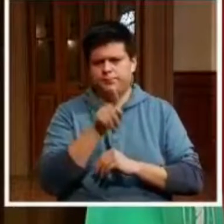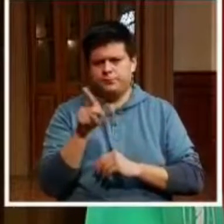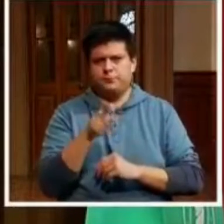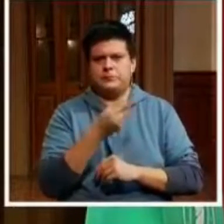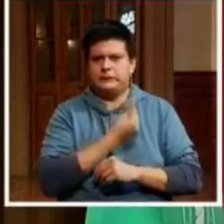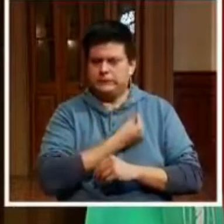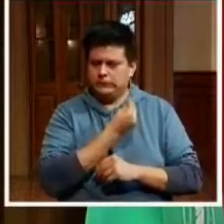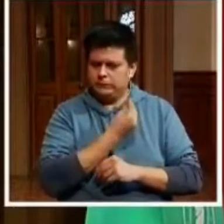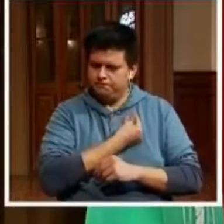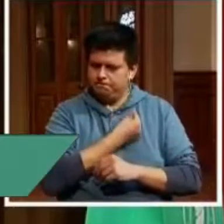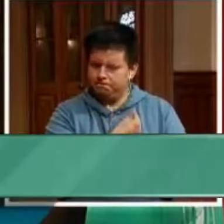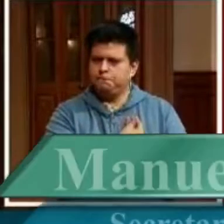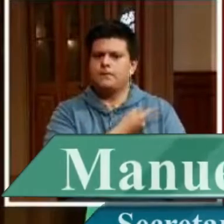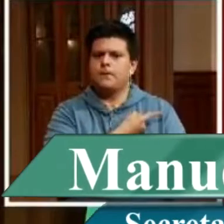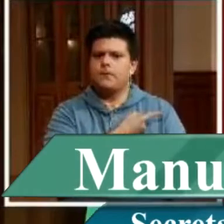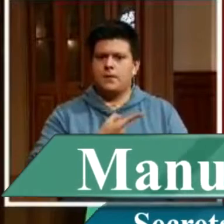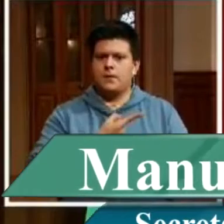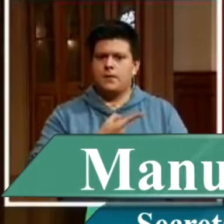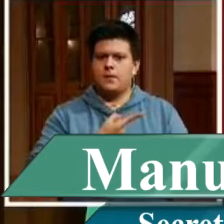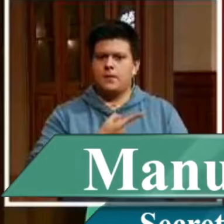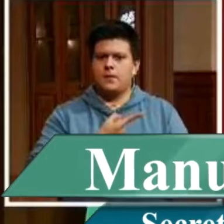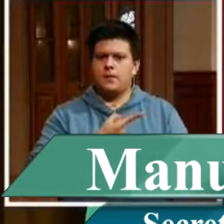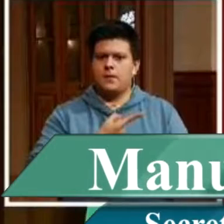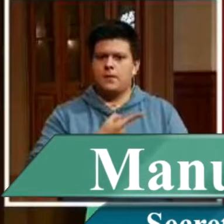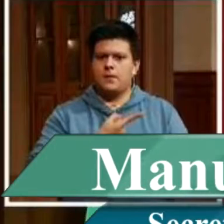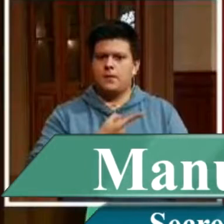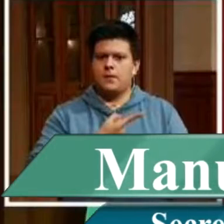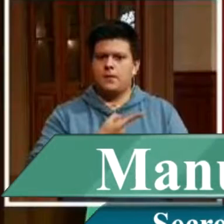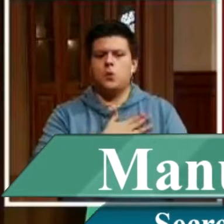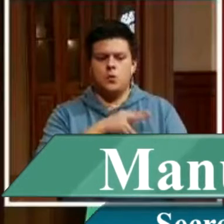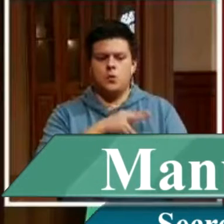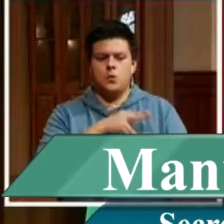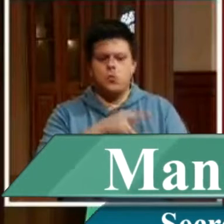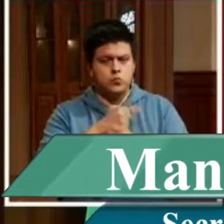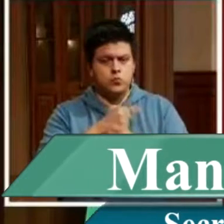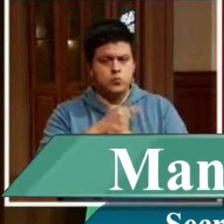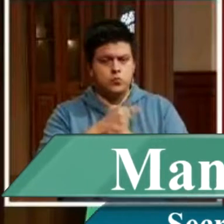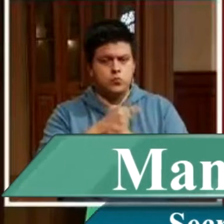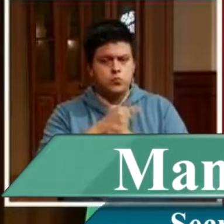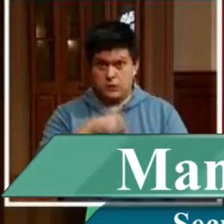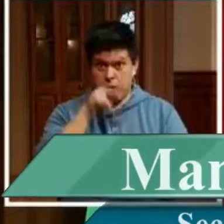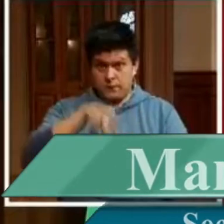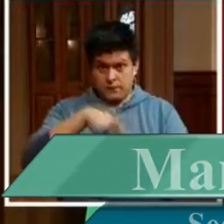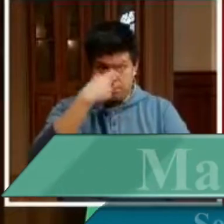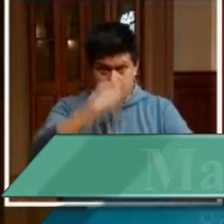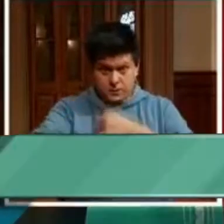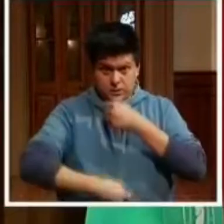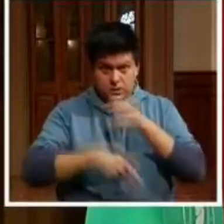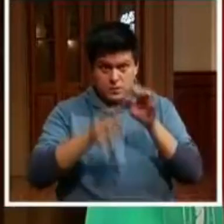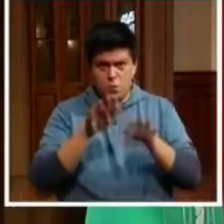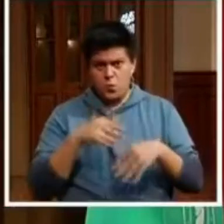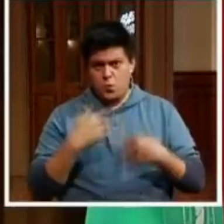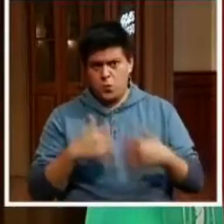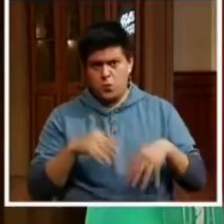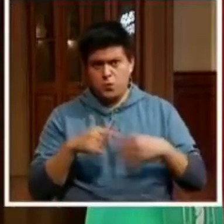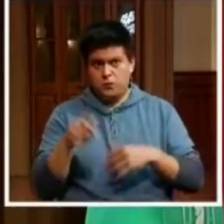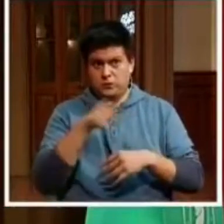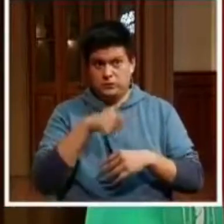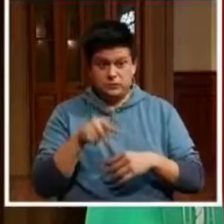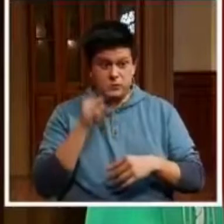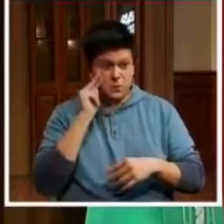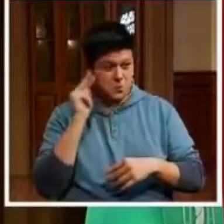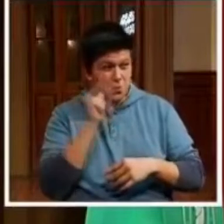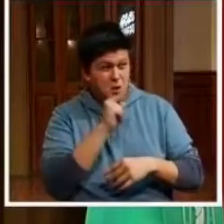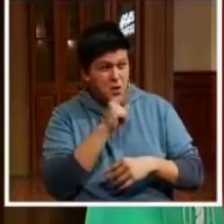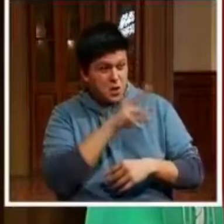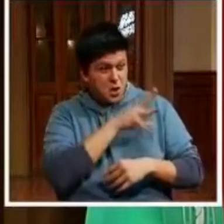pasa nada, se lo digo como pediatra. Es un riesgo importante, aparte la señal que le mandan a su hijo o a